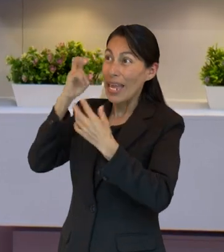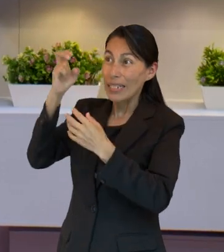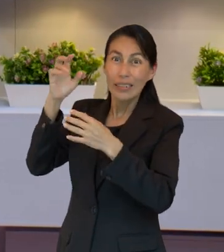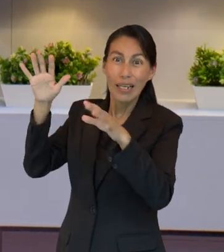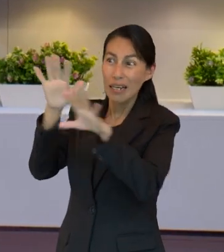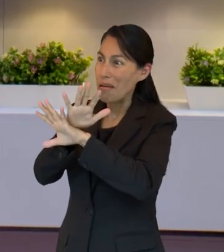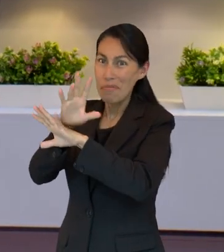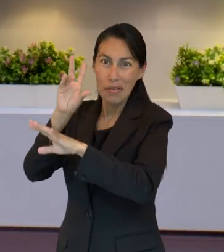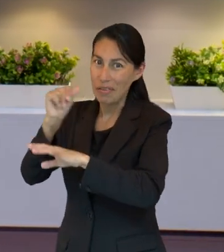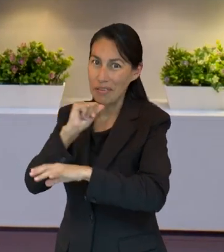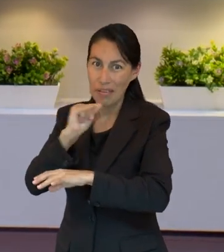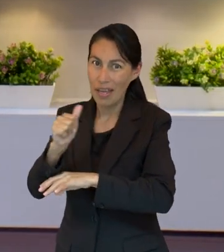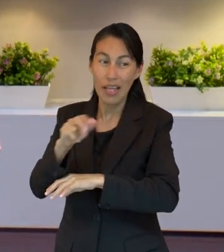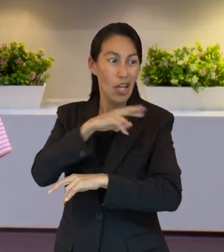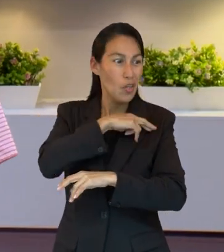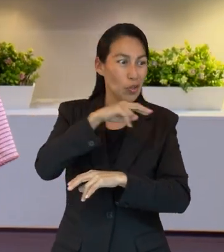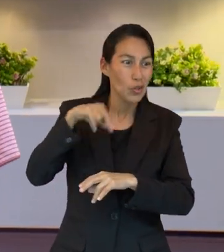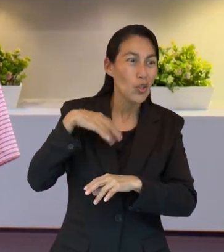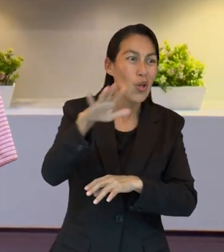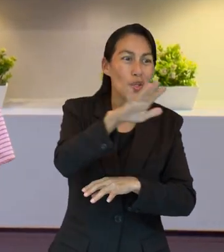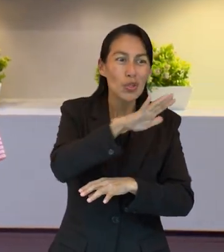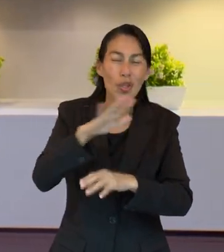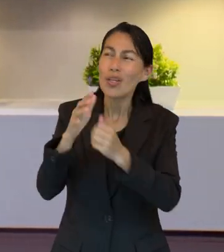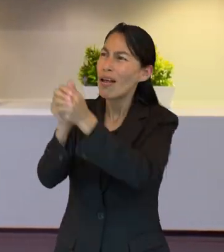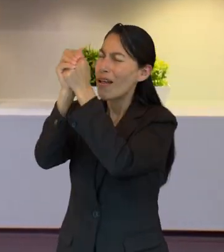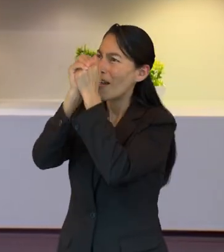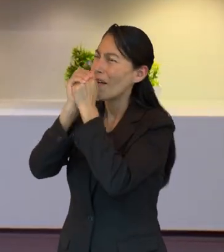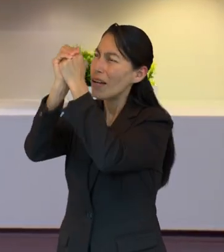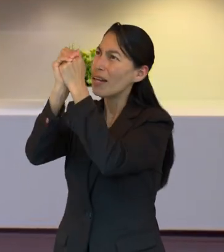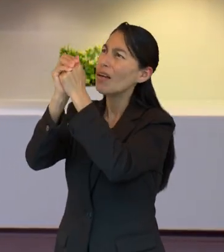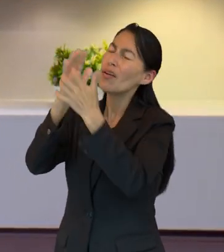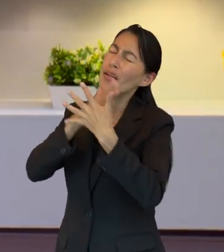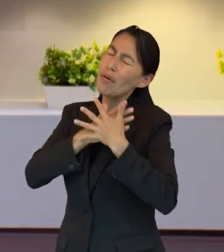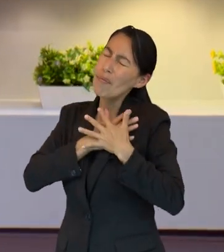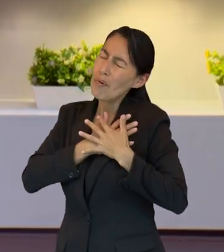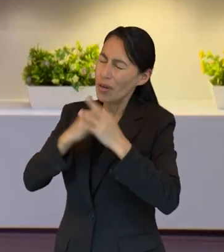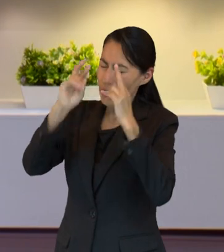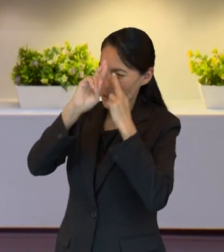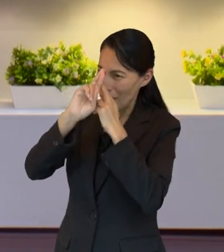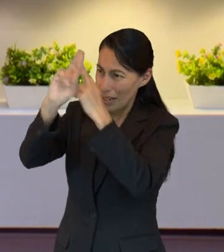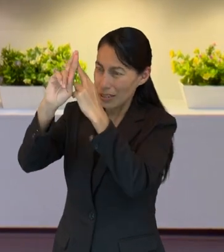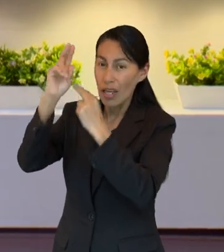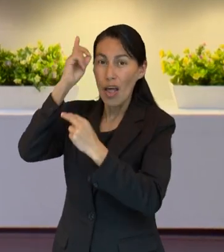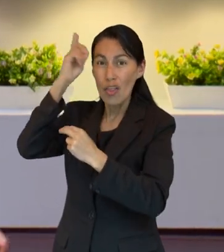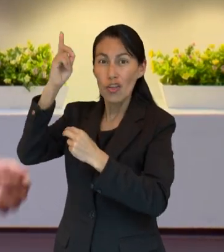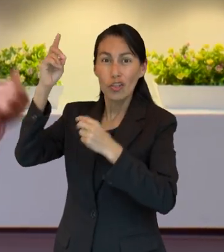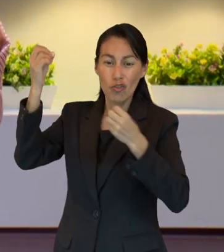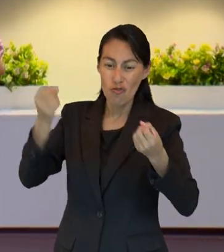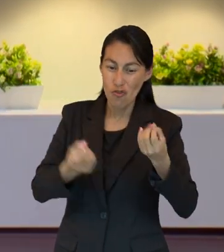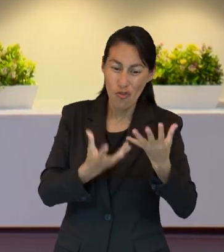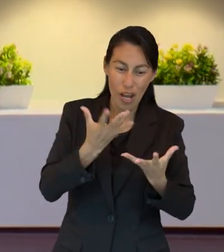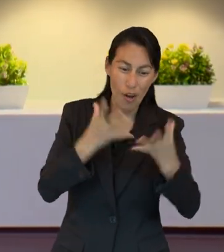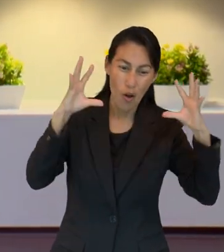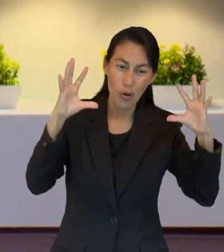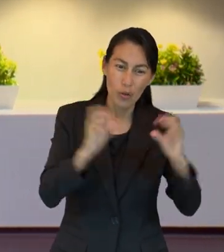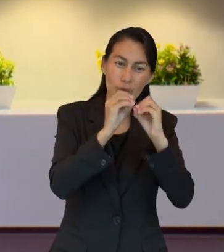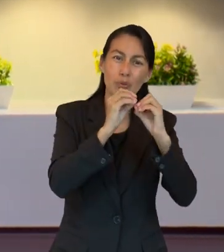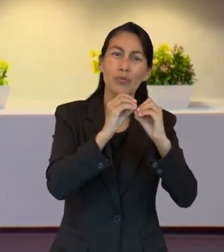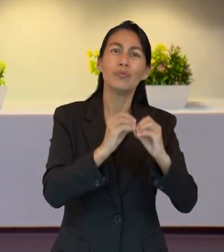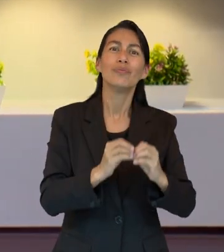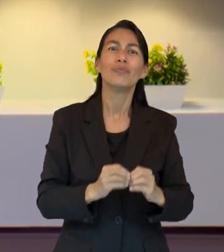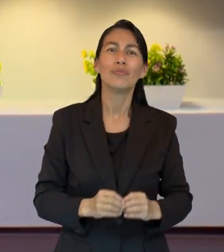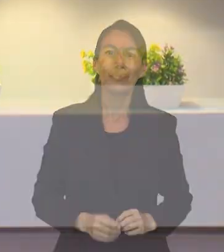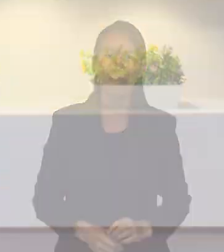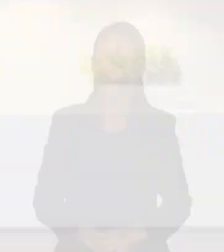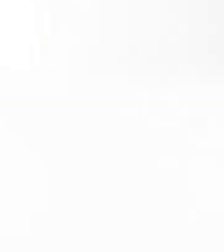y mediante ella sirvamos a Dios agradándole con temor y reverencia, porque nuestro Dios es fuego